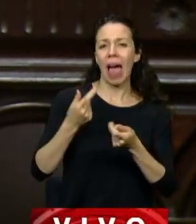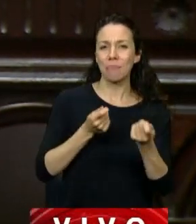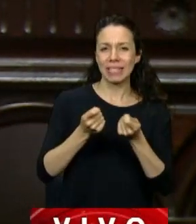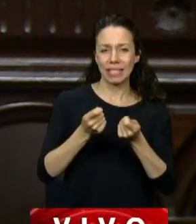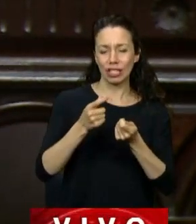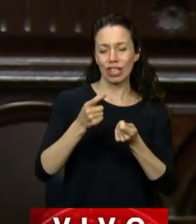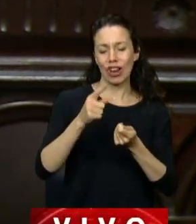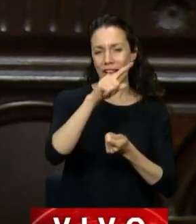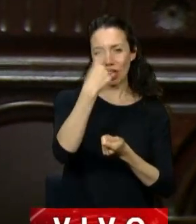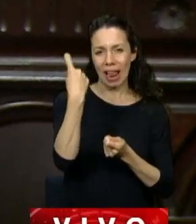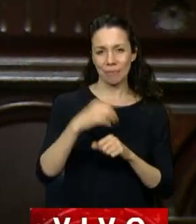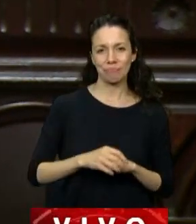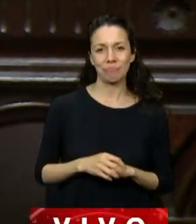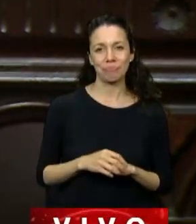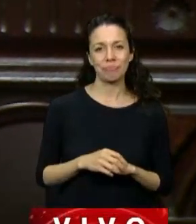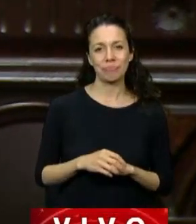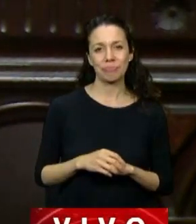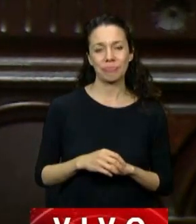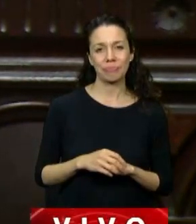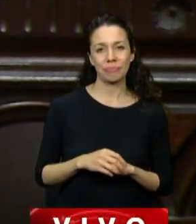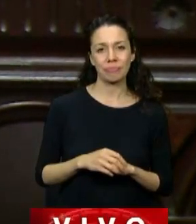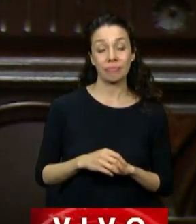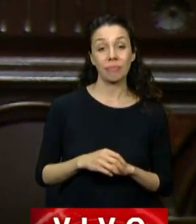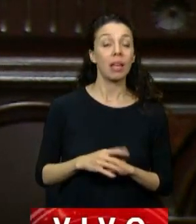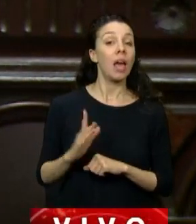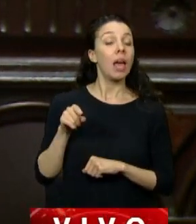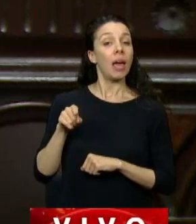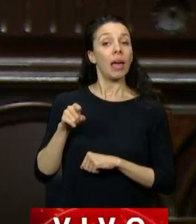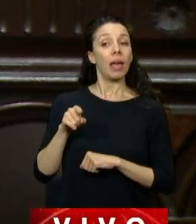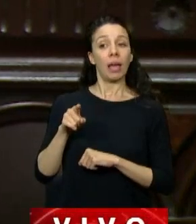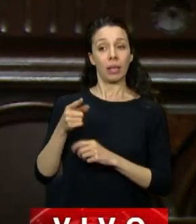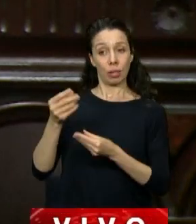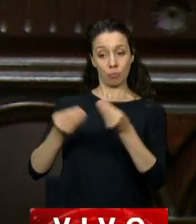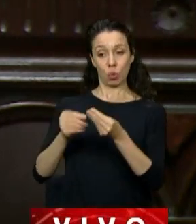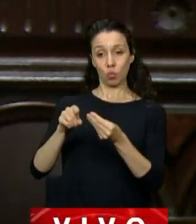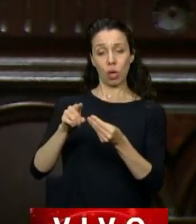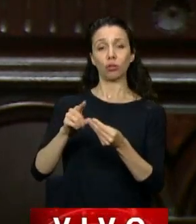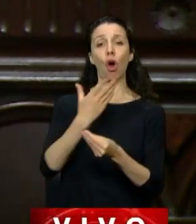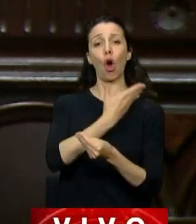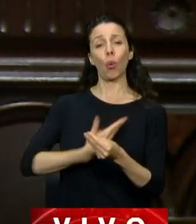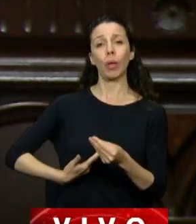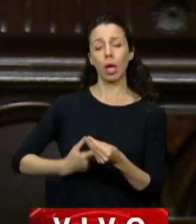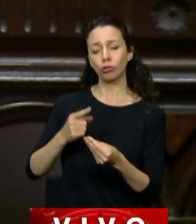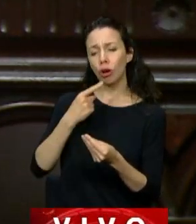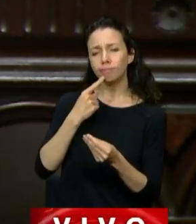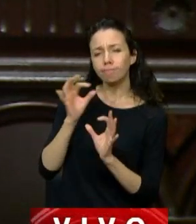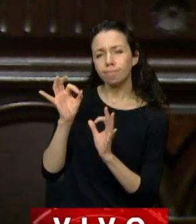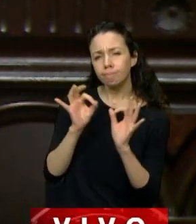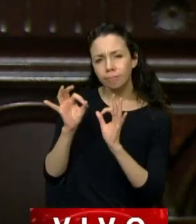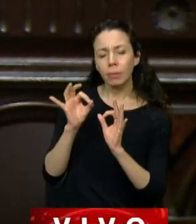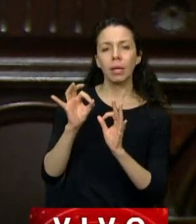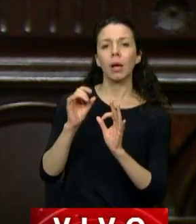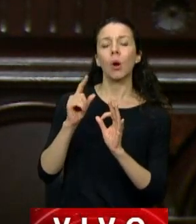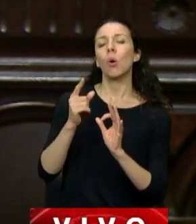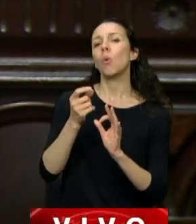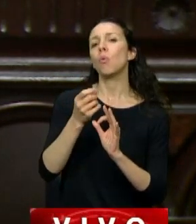la Nación, donde el Gobierno estima los ingresos que van a tener para el año